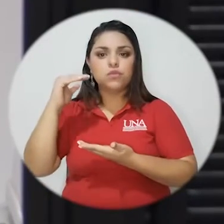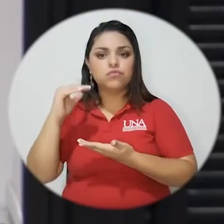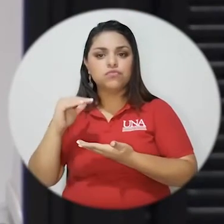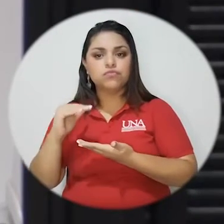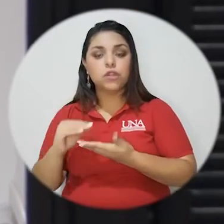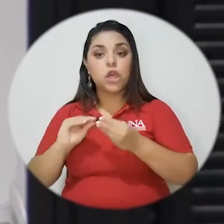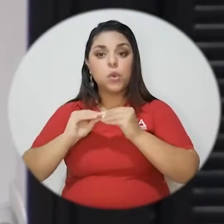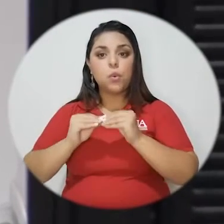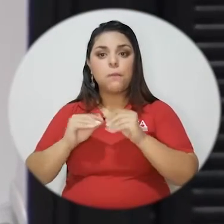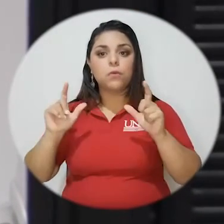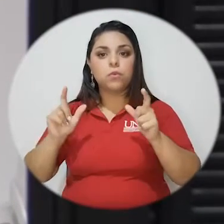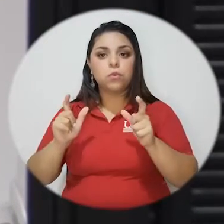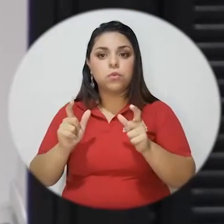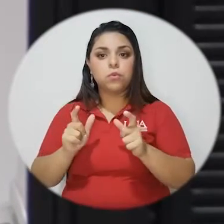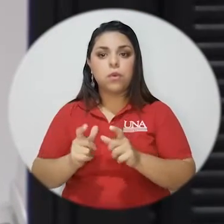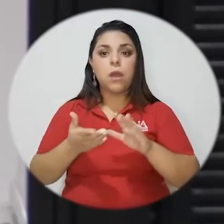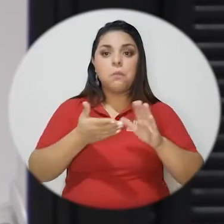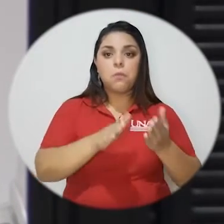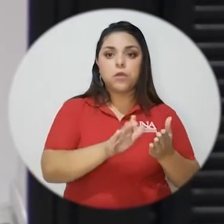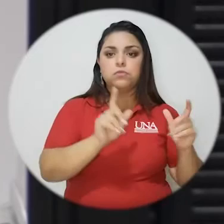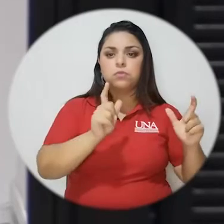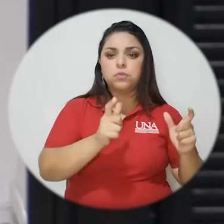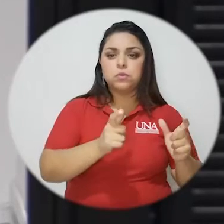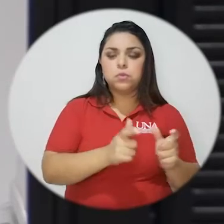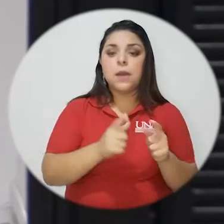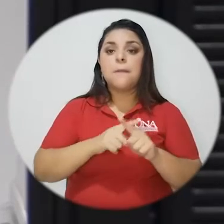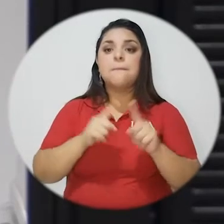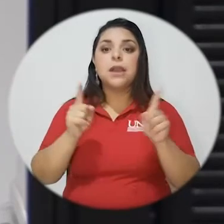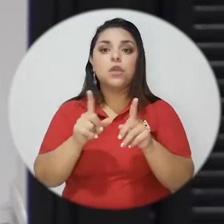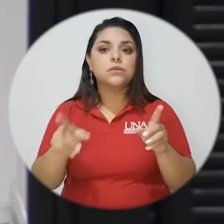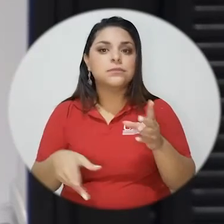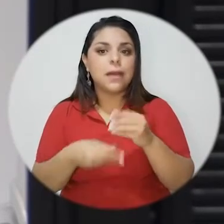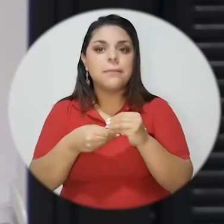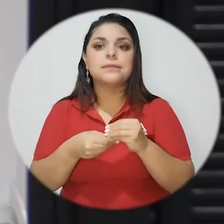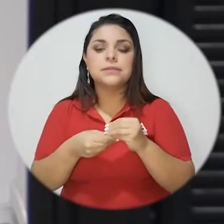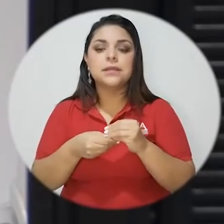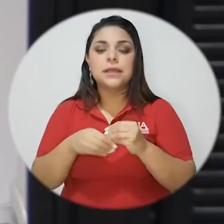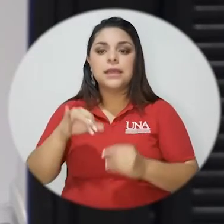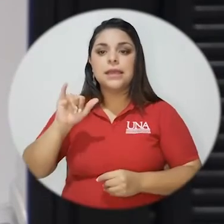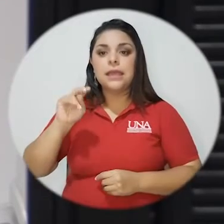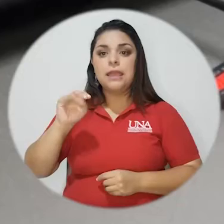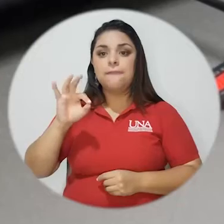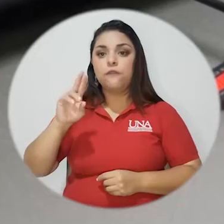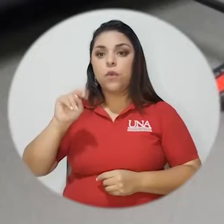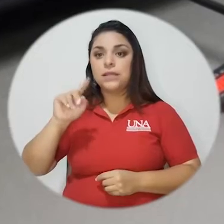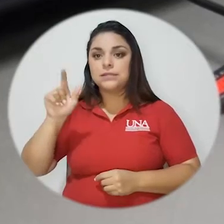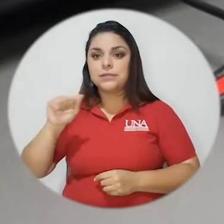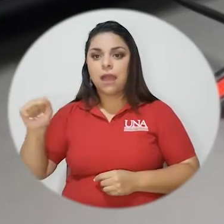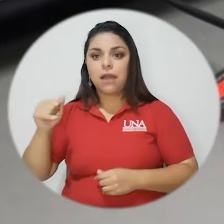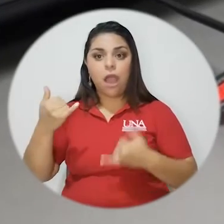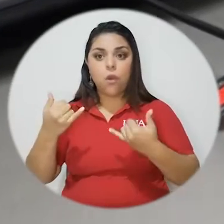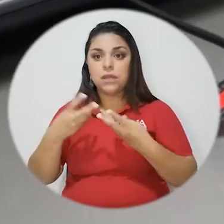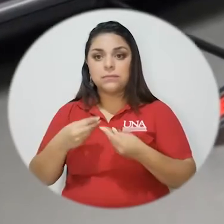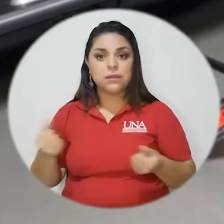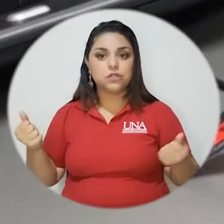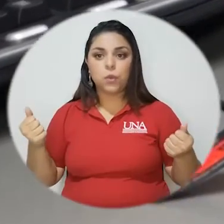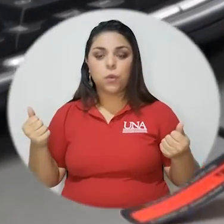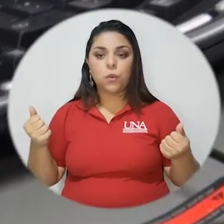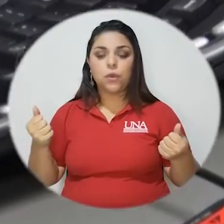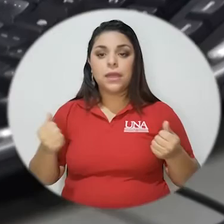o se viene reduciendo el número de casos, el número de fallecidos por SARS-CoV-2, sino que además la influenza prácticamente